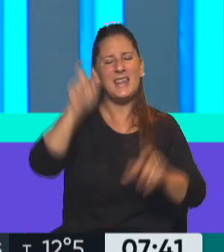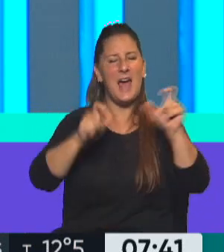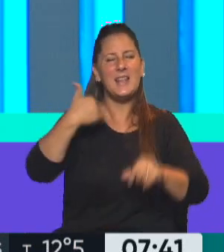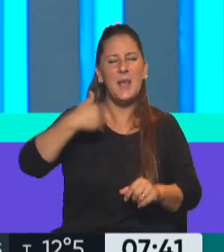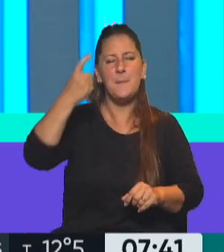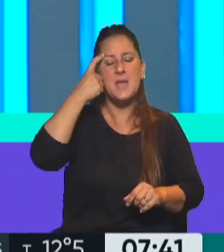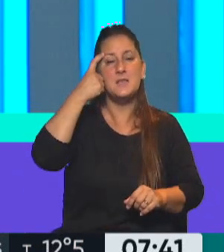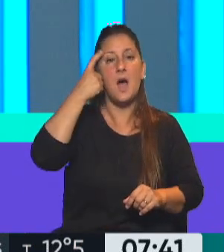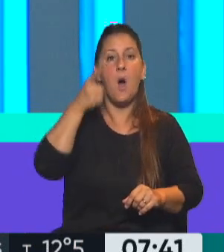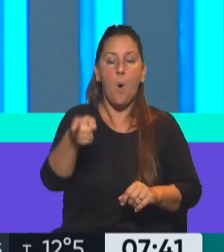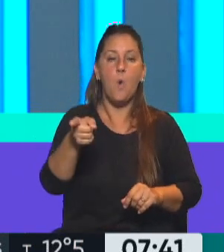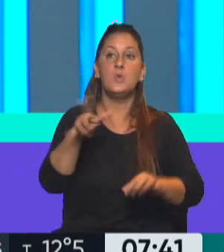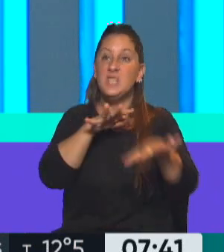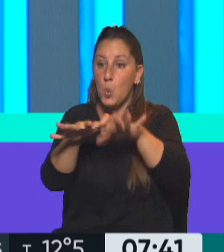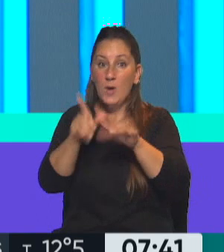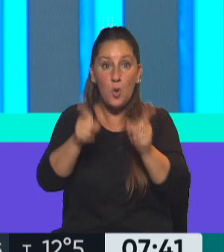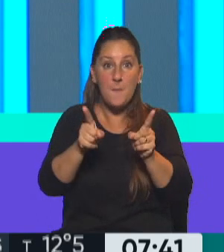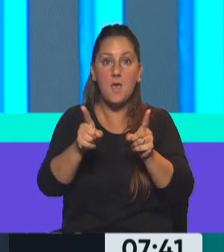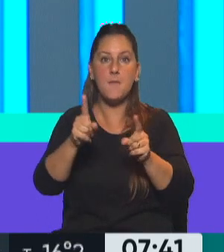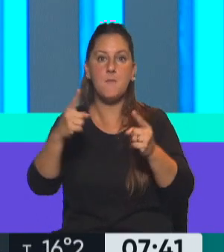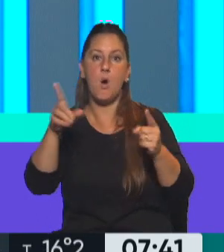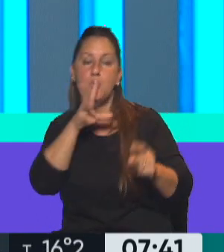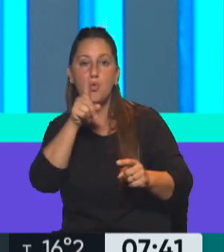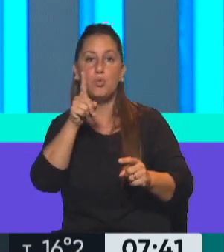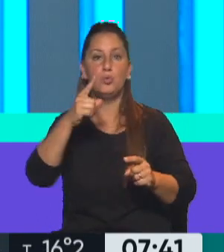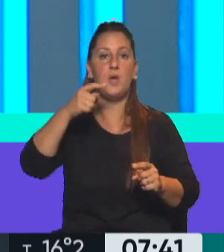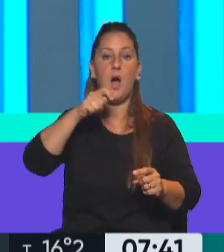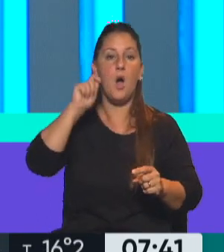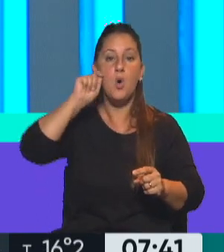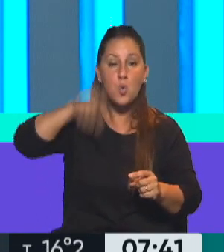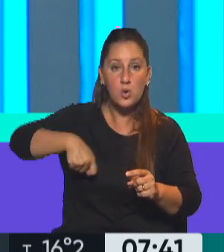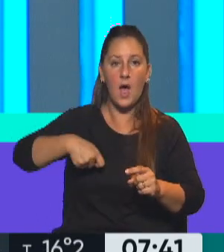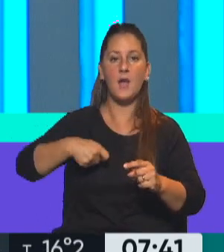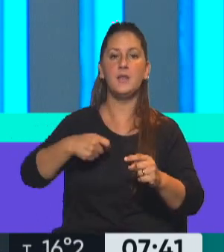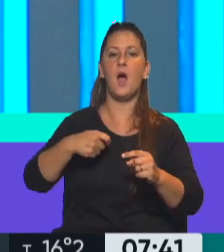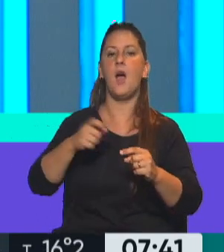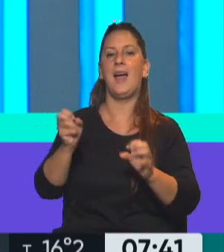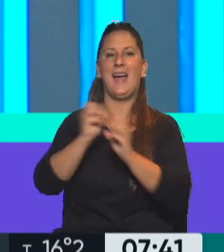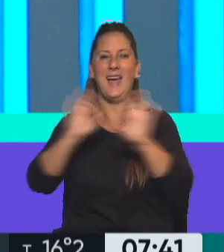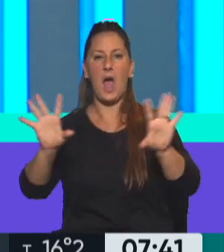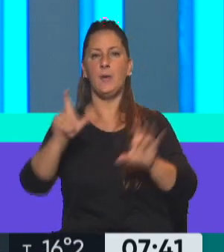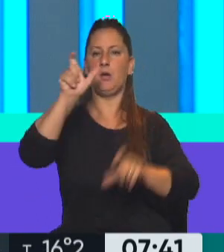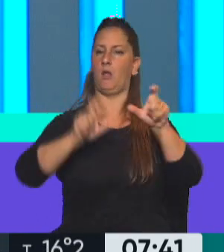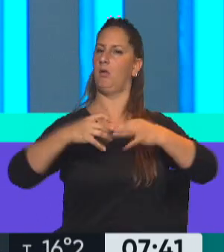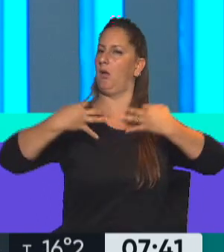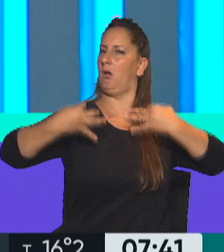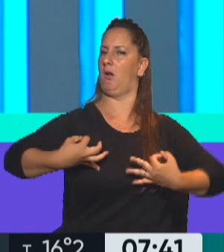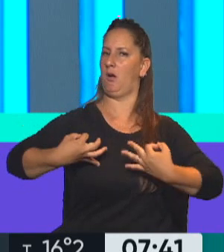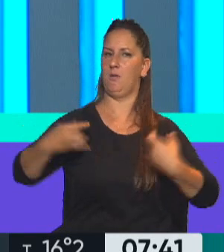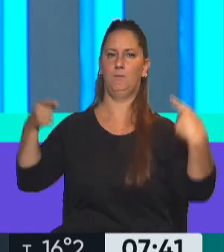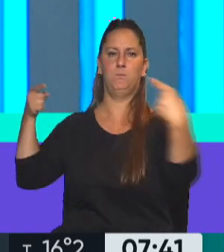es que piensan que esto es el conflicto entre la barbarie y la civilización,